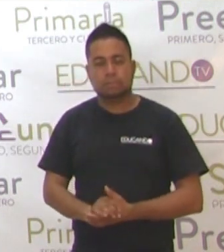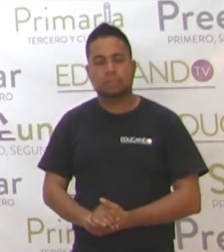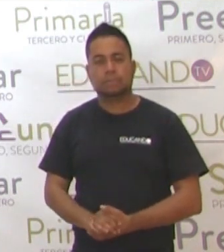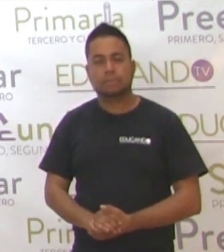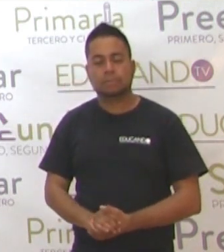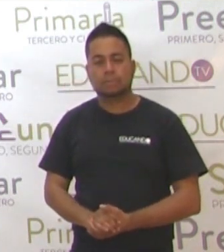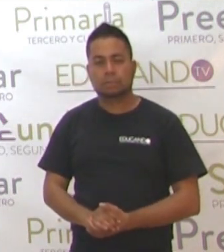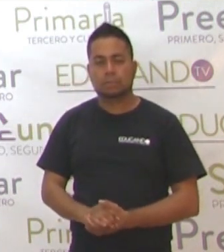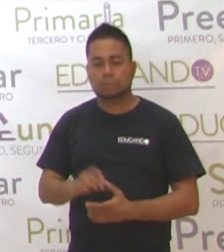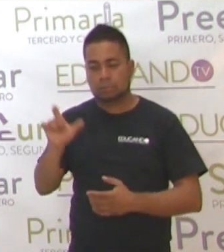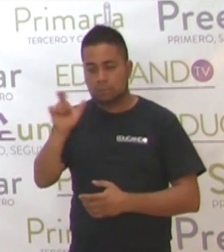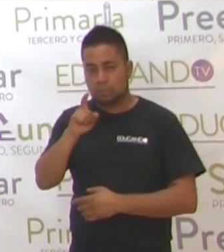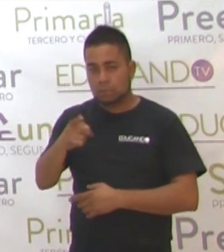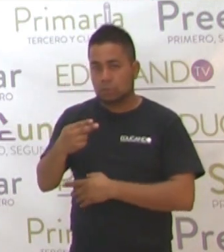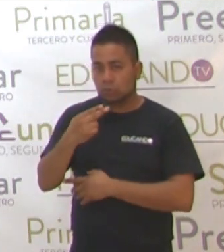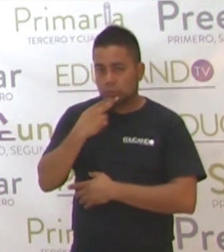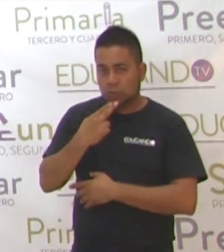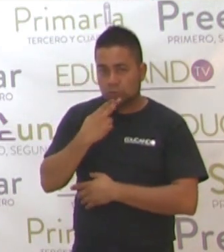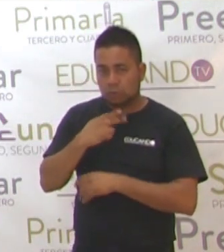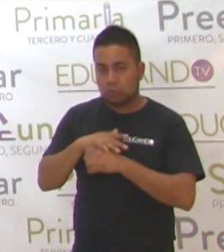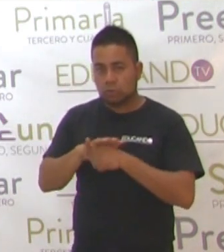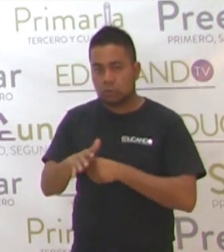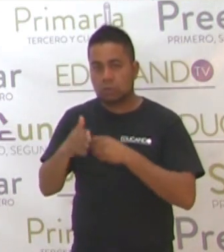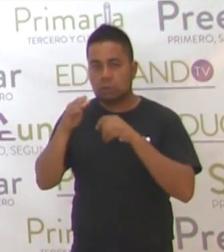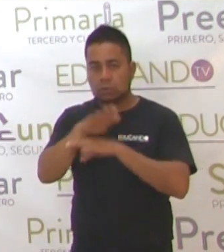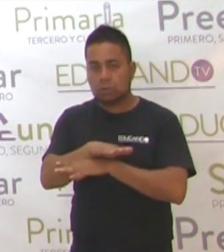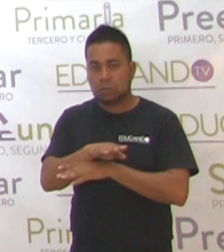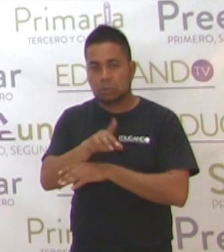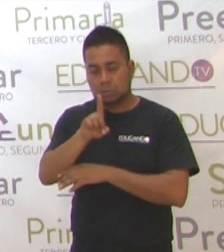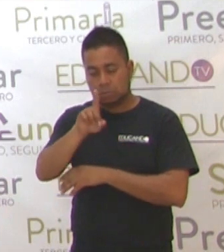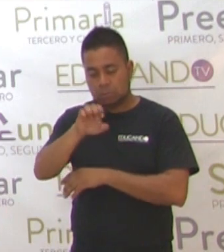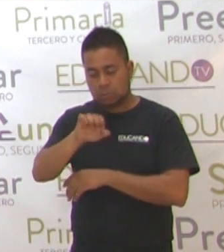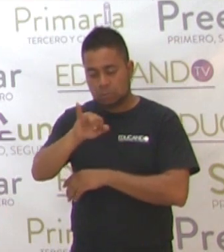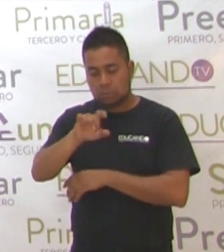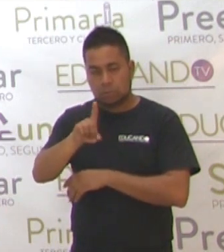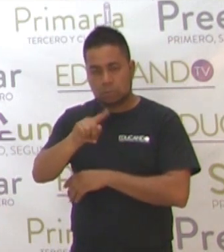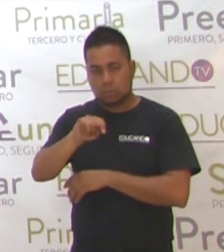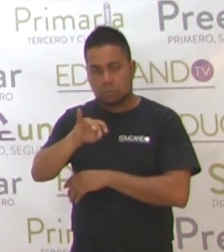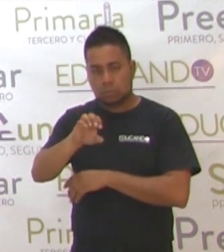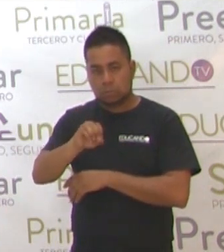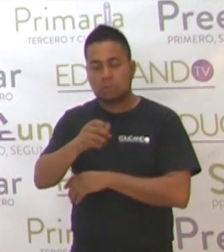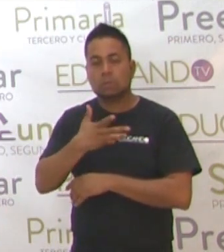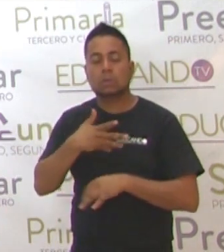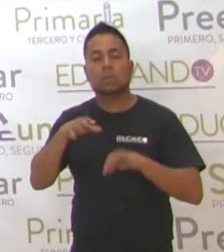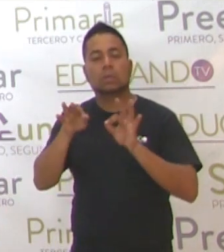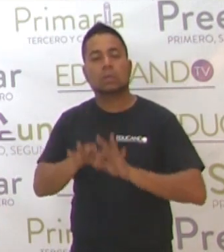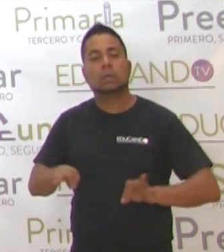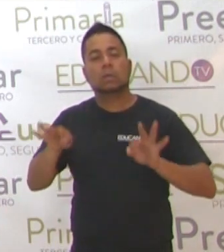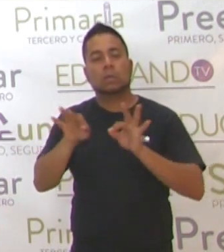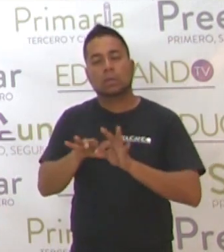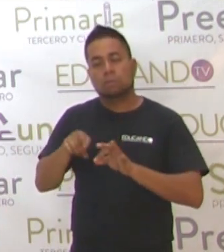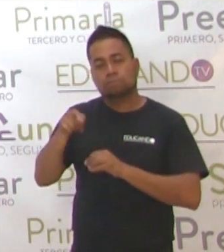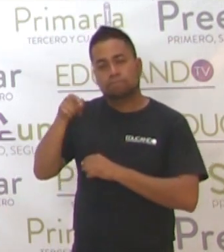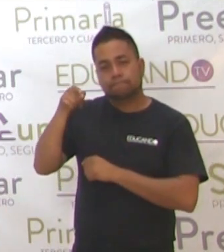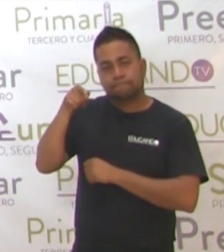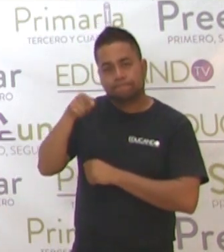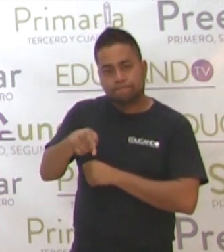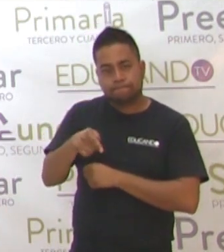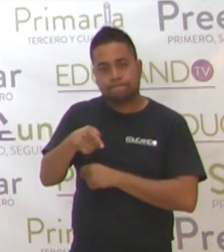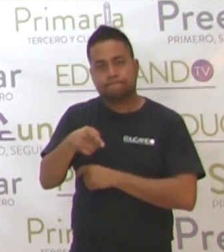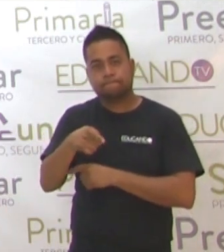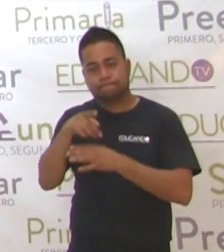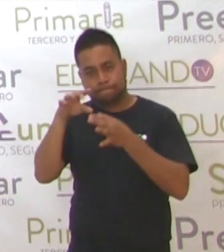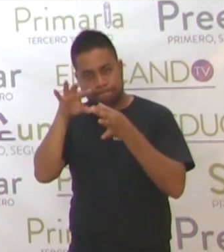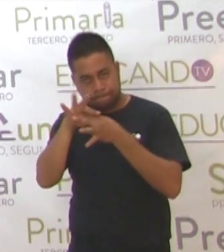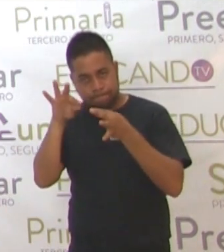niñas cuando tú utilices cada uno de estos de exis es importante que puedas hacer referencia a